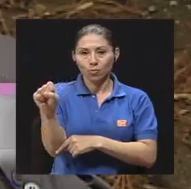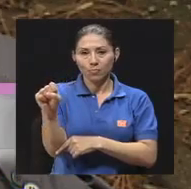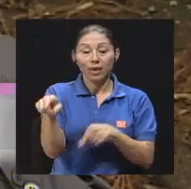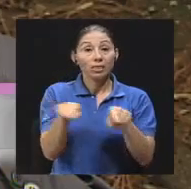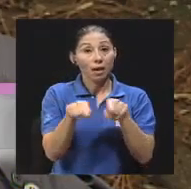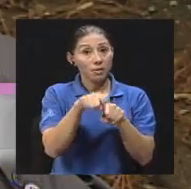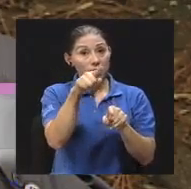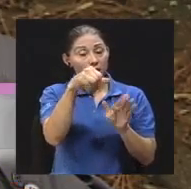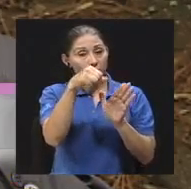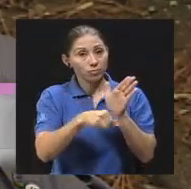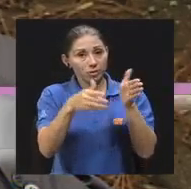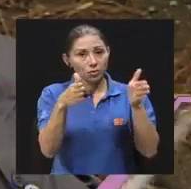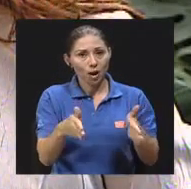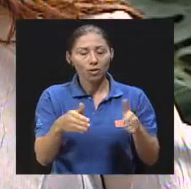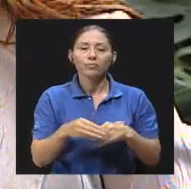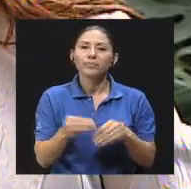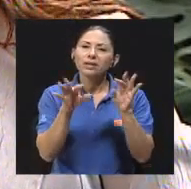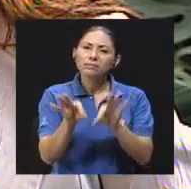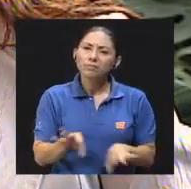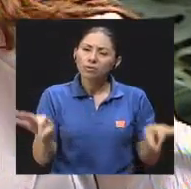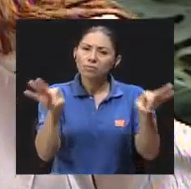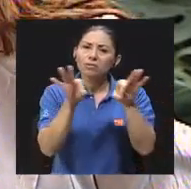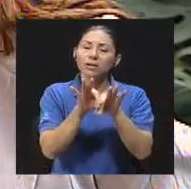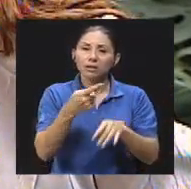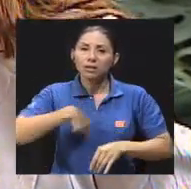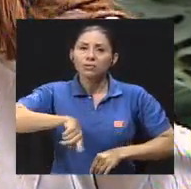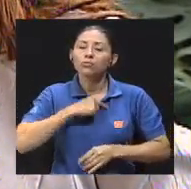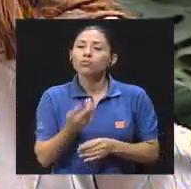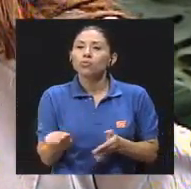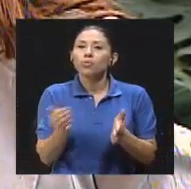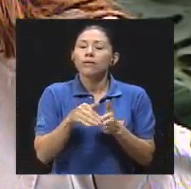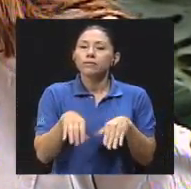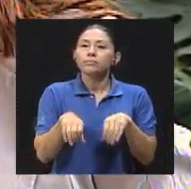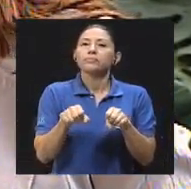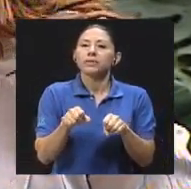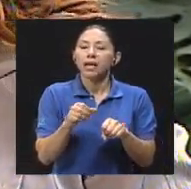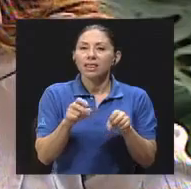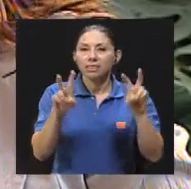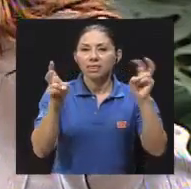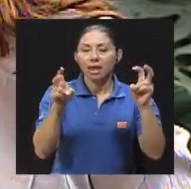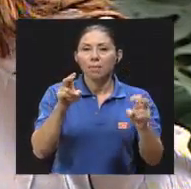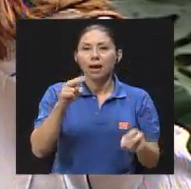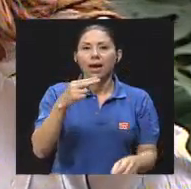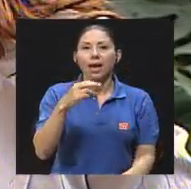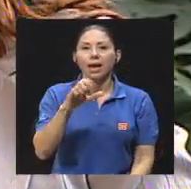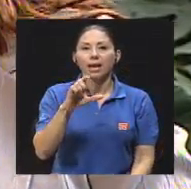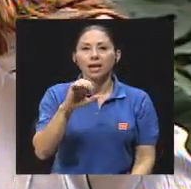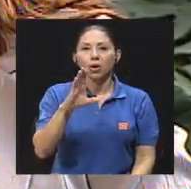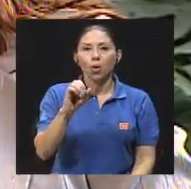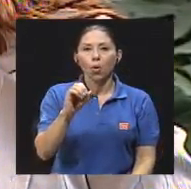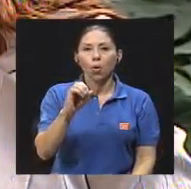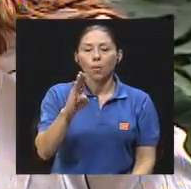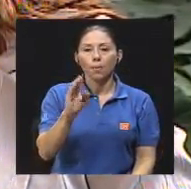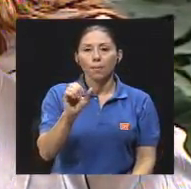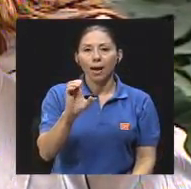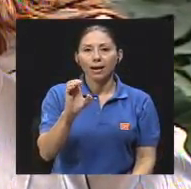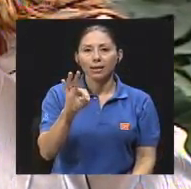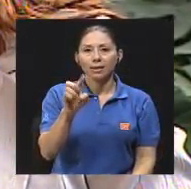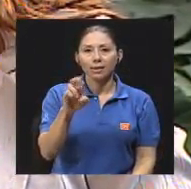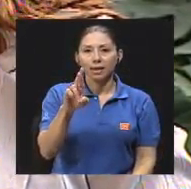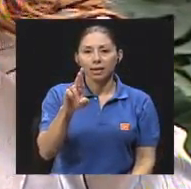Social, además es cirujano. Y sería importante, don Horacio, retomar el tema de esta bacteria, Helicobacter pylori, incluso